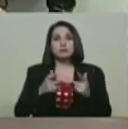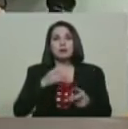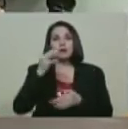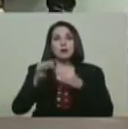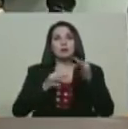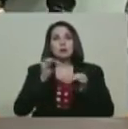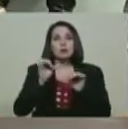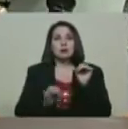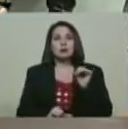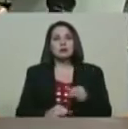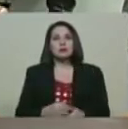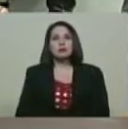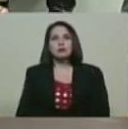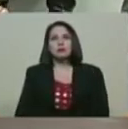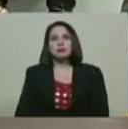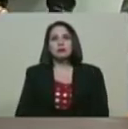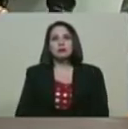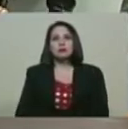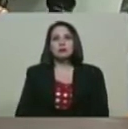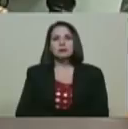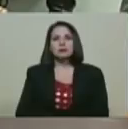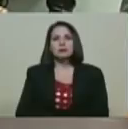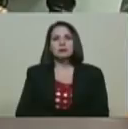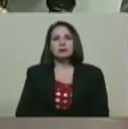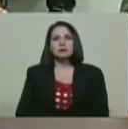Y para finalizar el año,